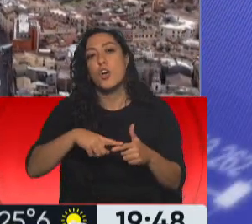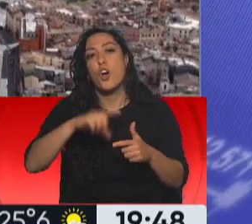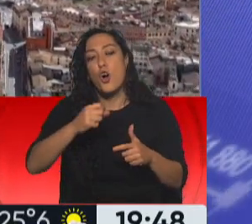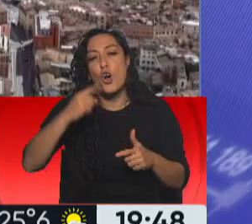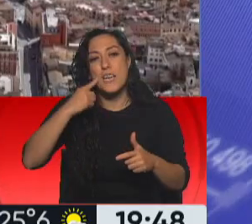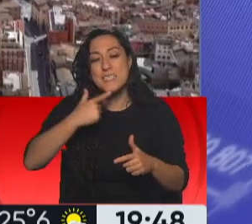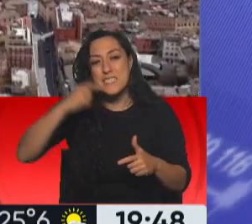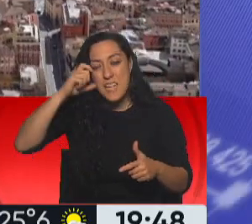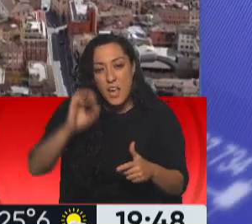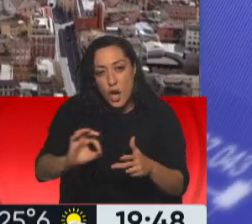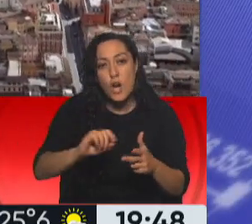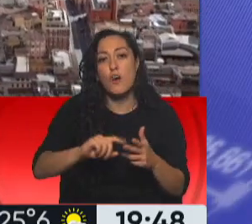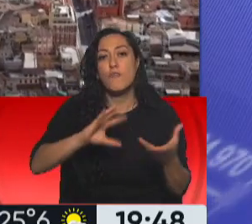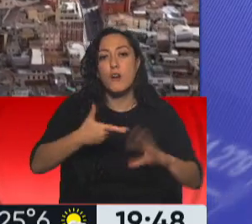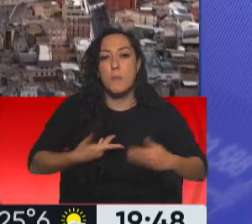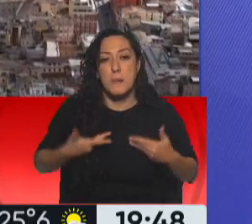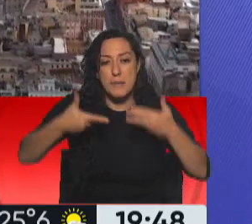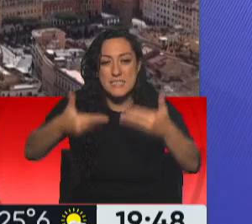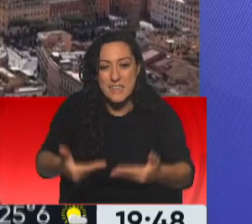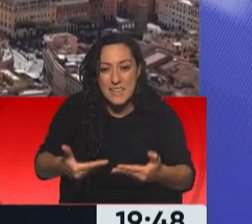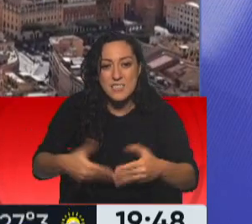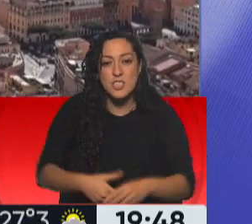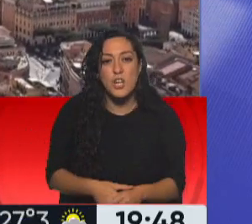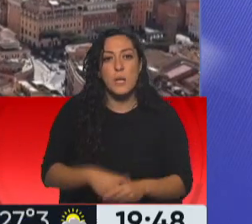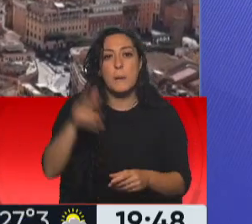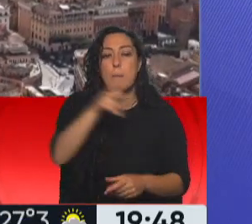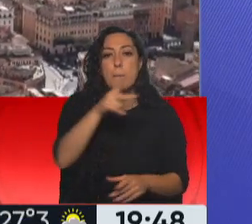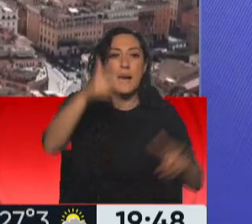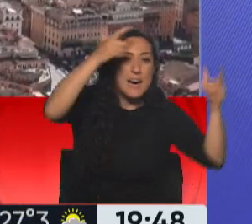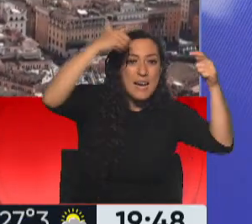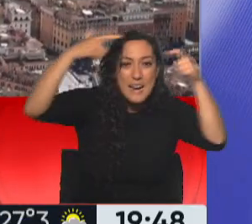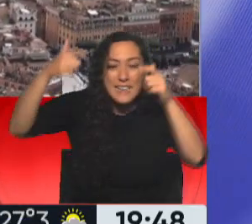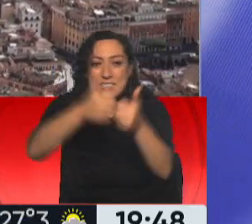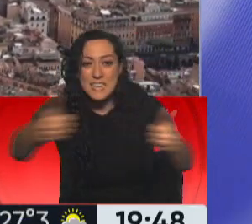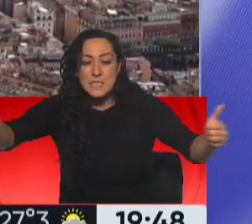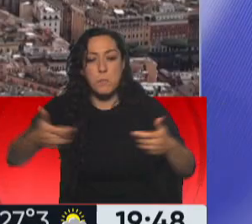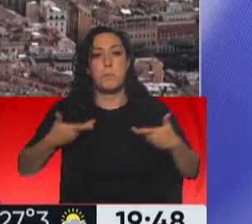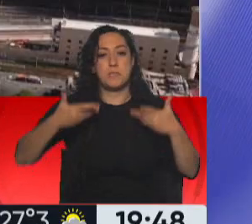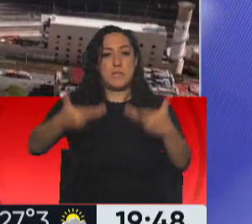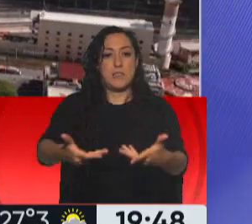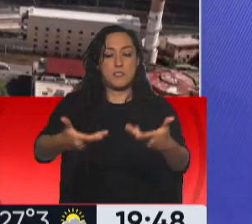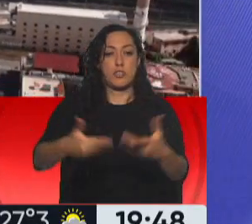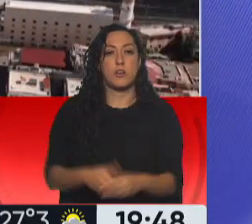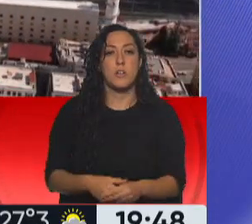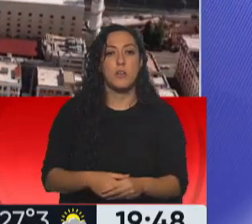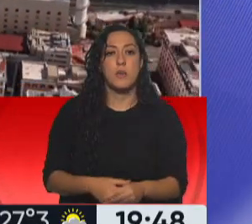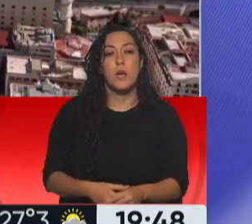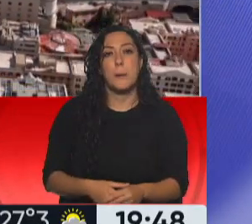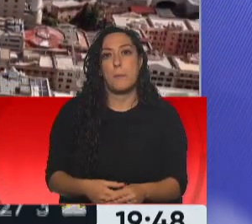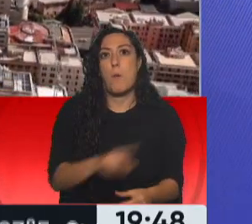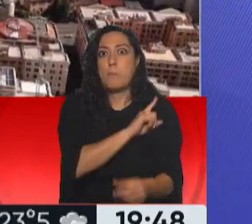y que era la forma de presentarse un papa ante los emperadores. Eran las dos grandes figuras de poder